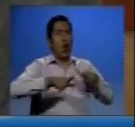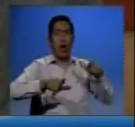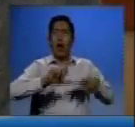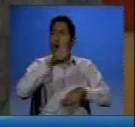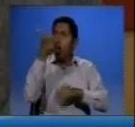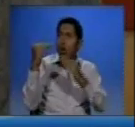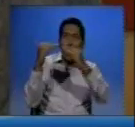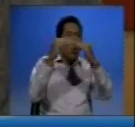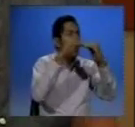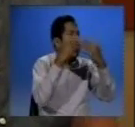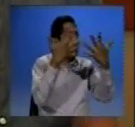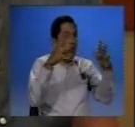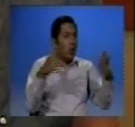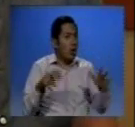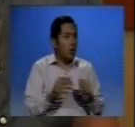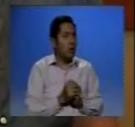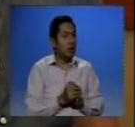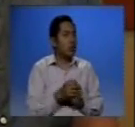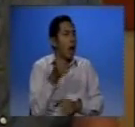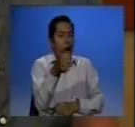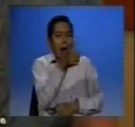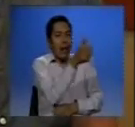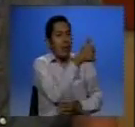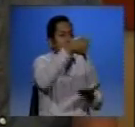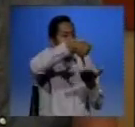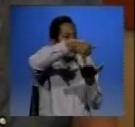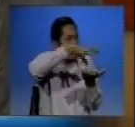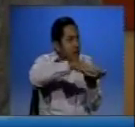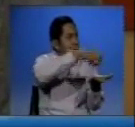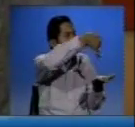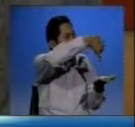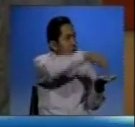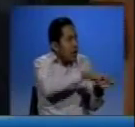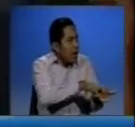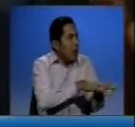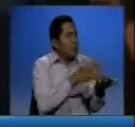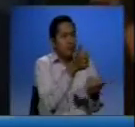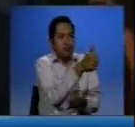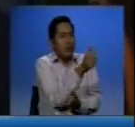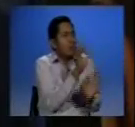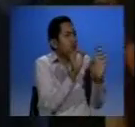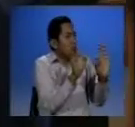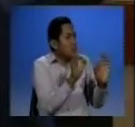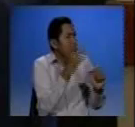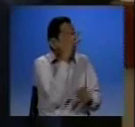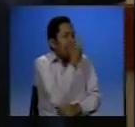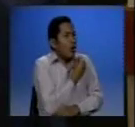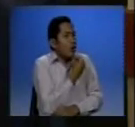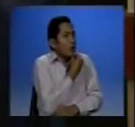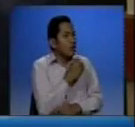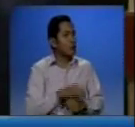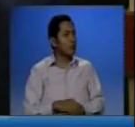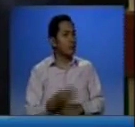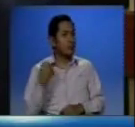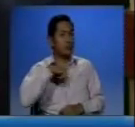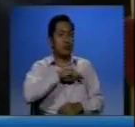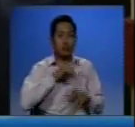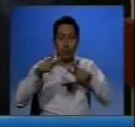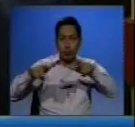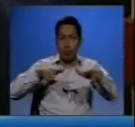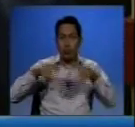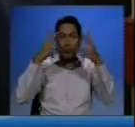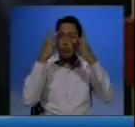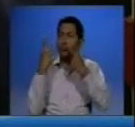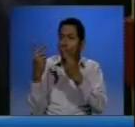mundo. Cada isla tiene su propio carácter y su propio mundo. Estuvimos en un lugar especial en medio de la fauna del Napo